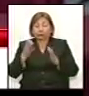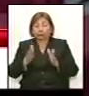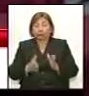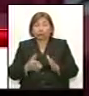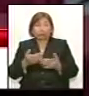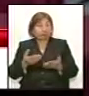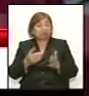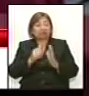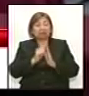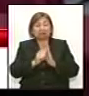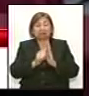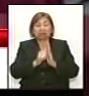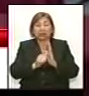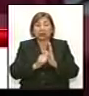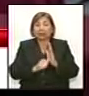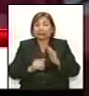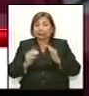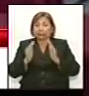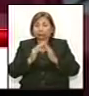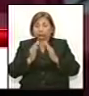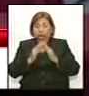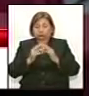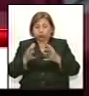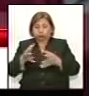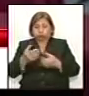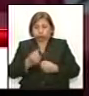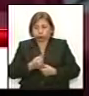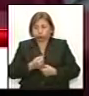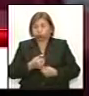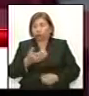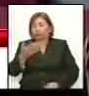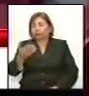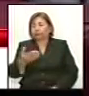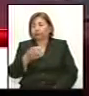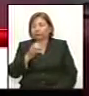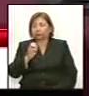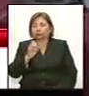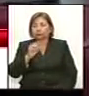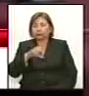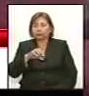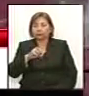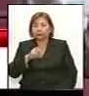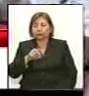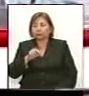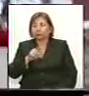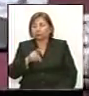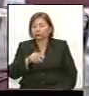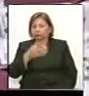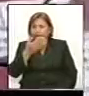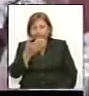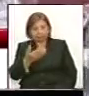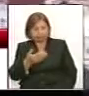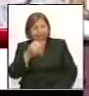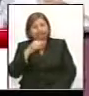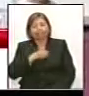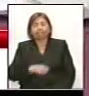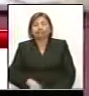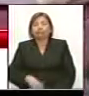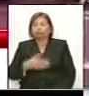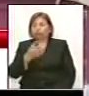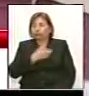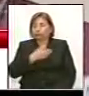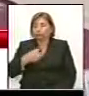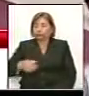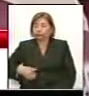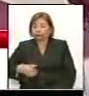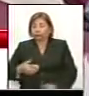una agenda para que la Comisión de Vivienda pueda asumirla. Congresista Marisol Espinosa. Gracias, presidente. Presidente, también solicitar